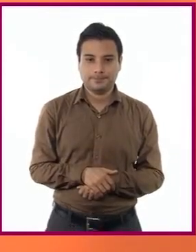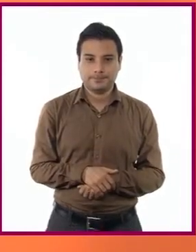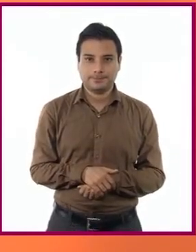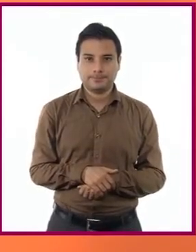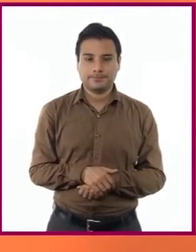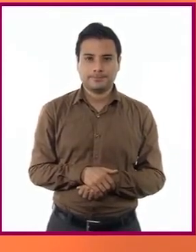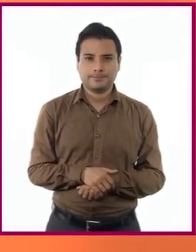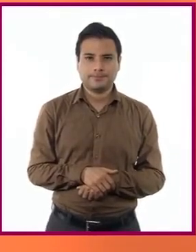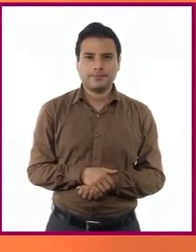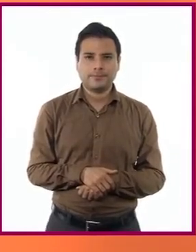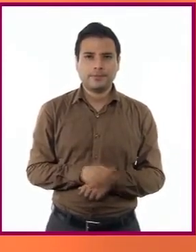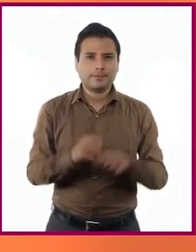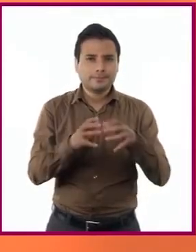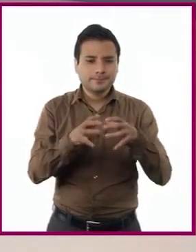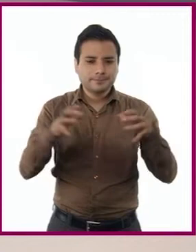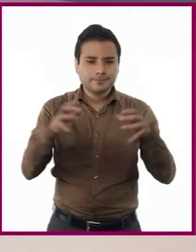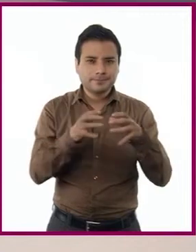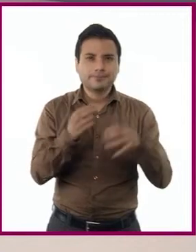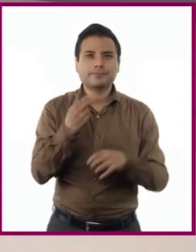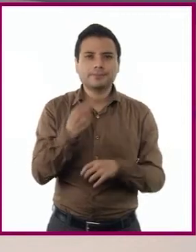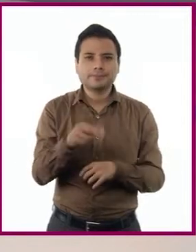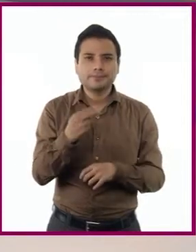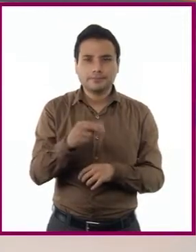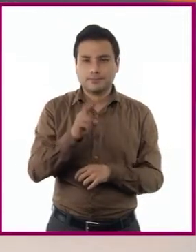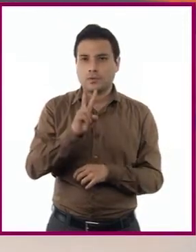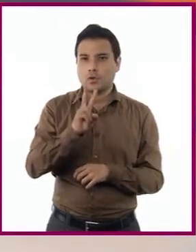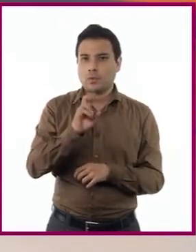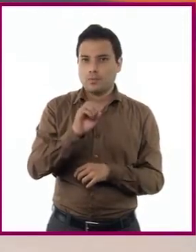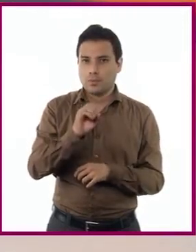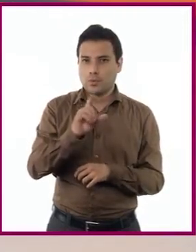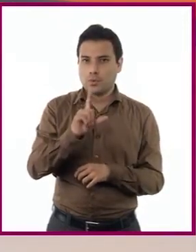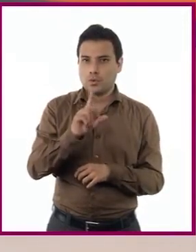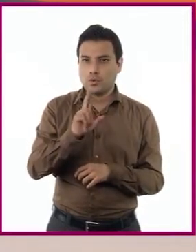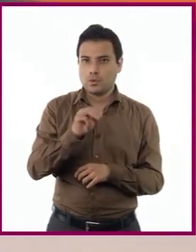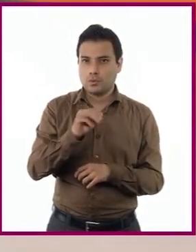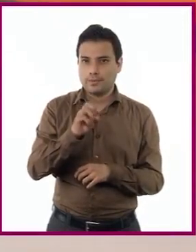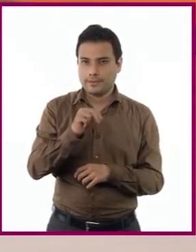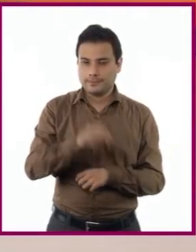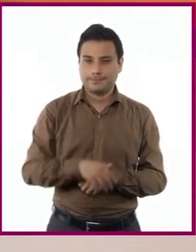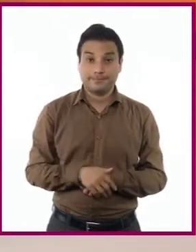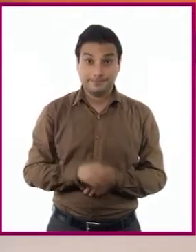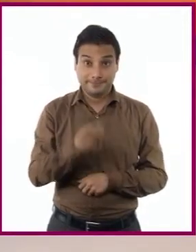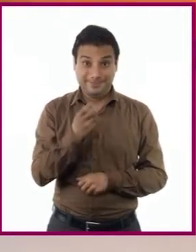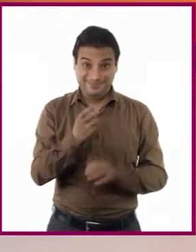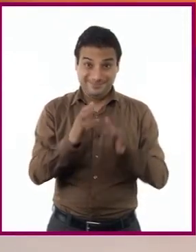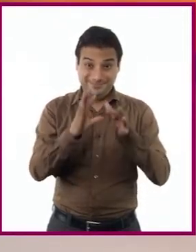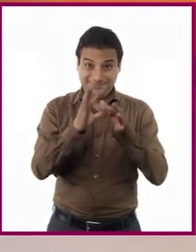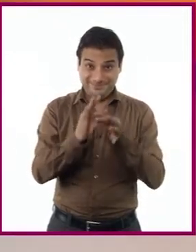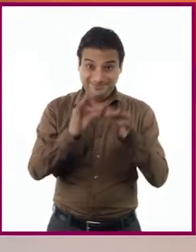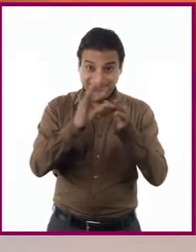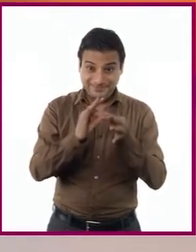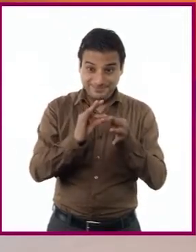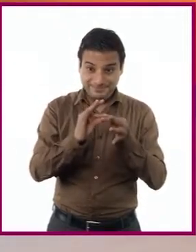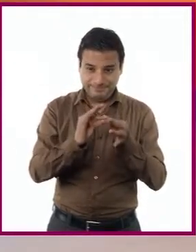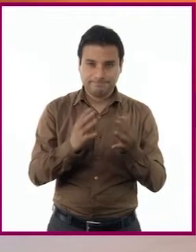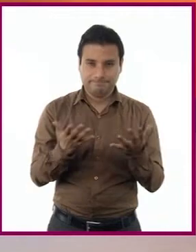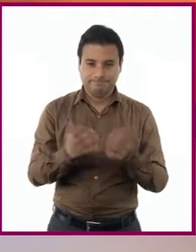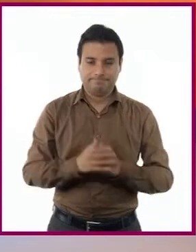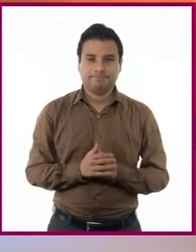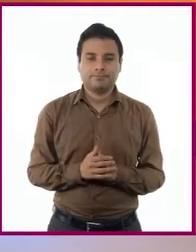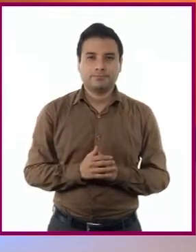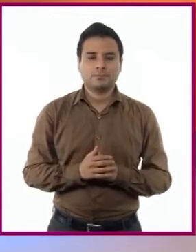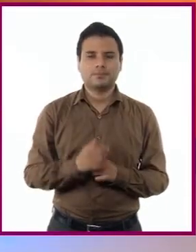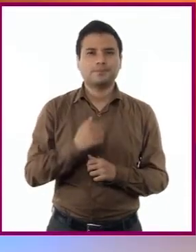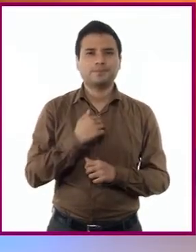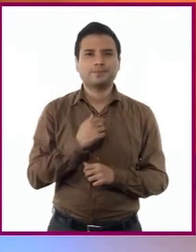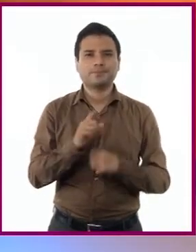concepto de volumen con base en estas reflexiones se puede proponer que para resolver